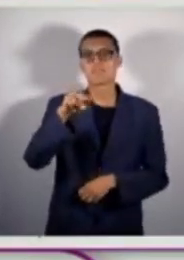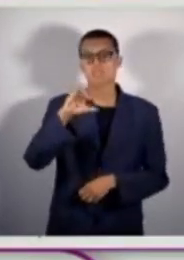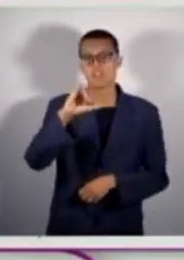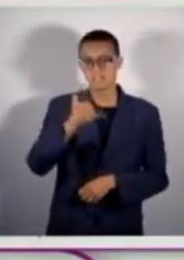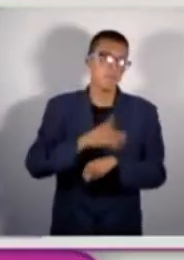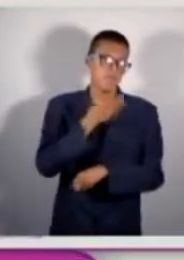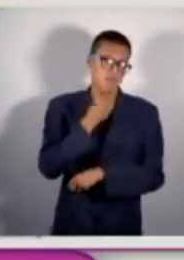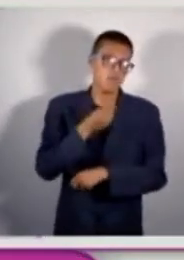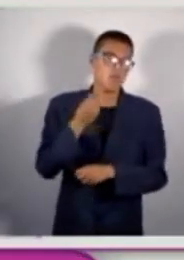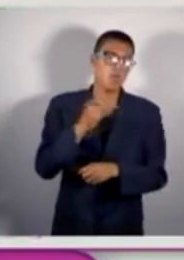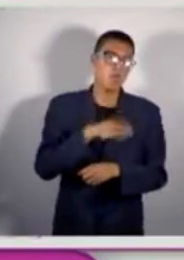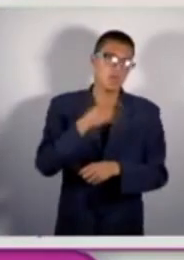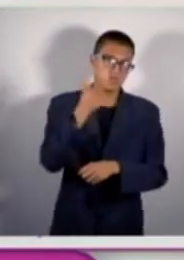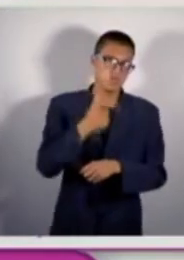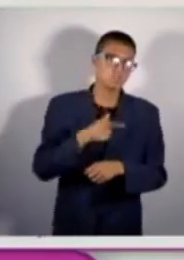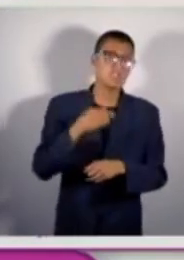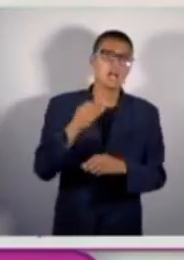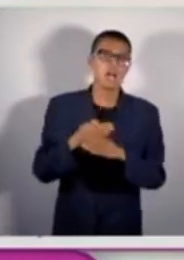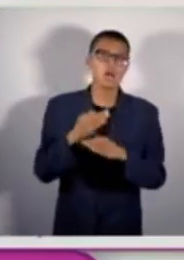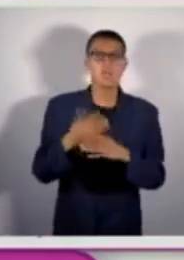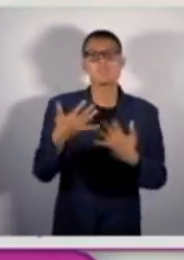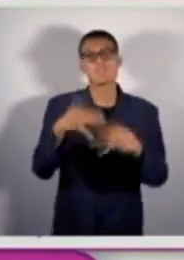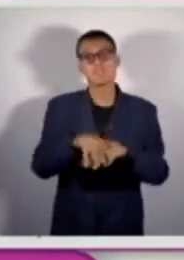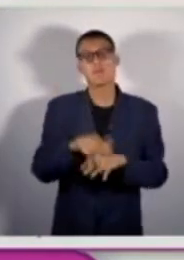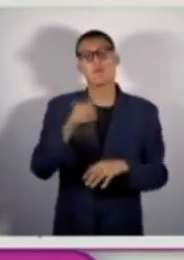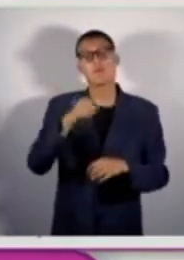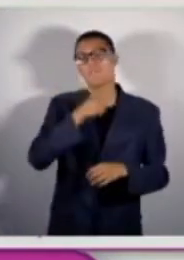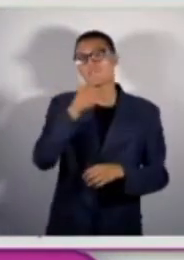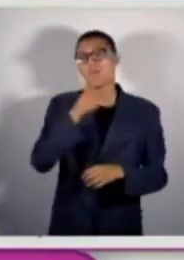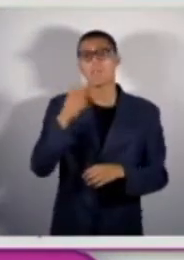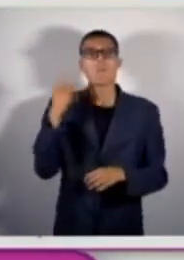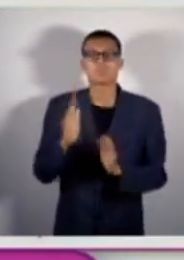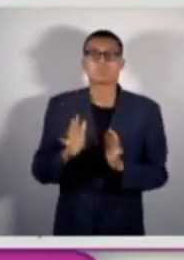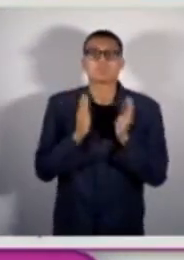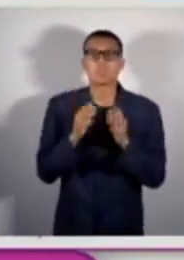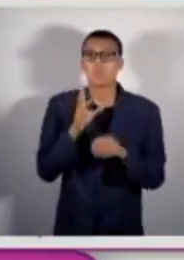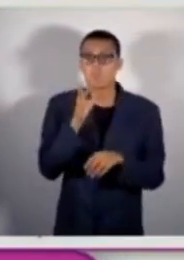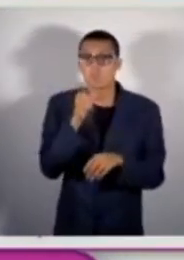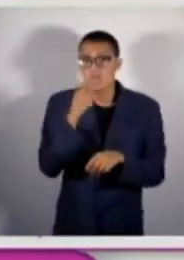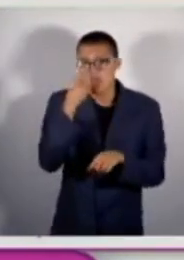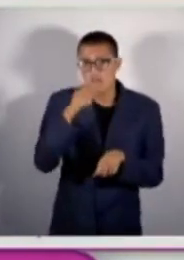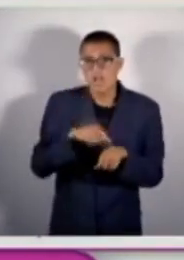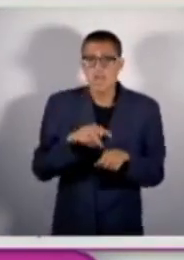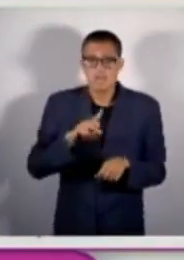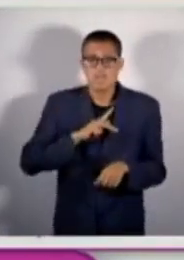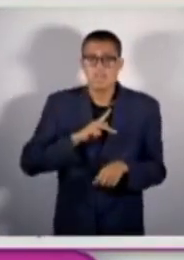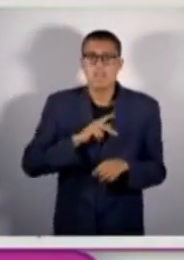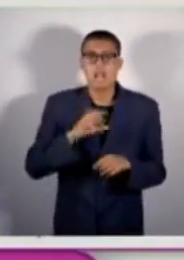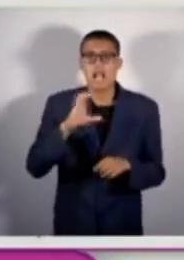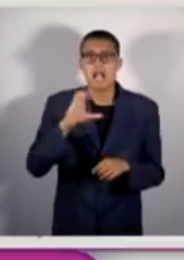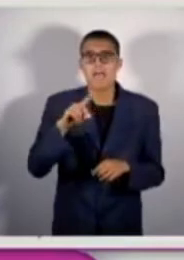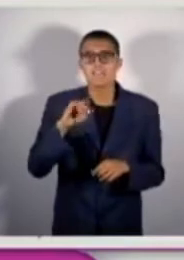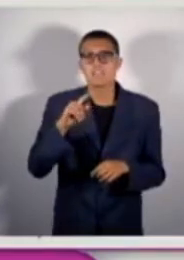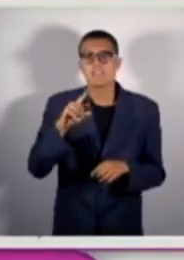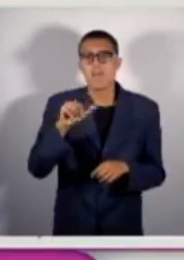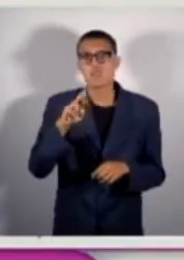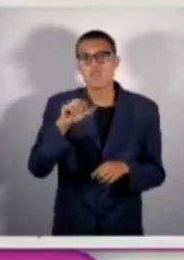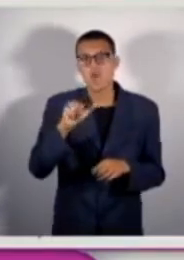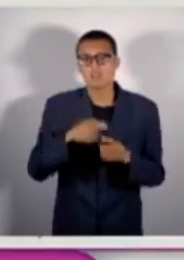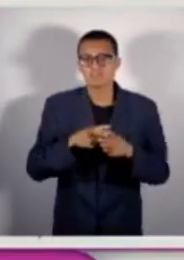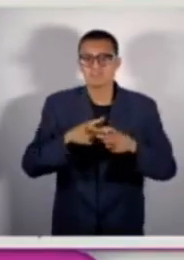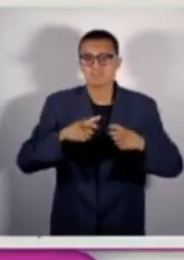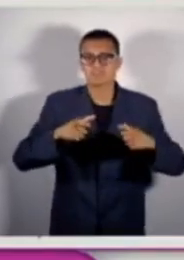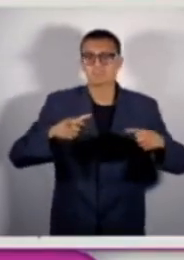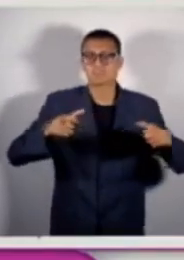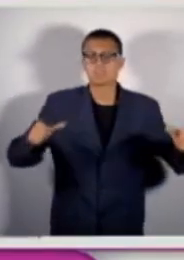por Los Ciudadanos. Los integrantes de la vieja política están sorprendidos y no pueden creer que nuestra candidatura esté creciendo de manera tan rápida. Y por eso, en